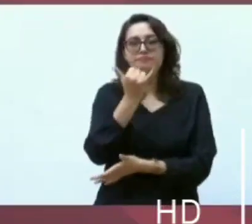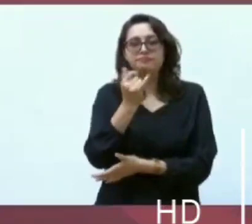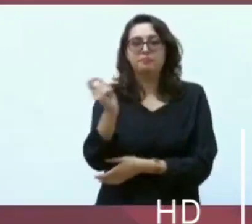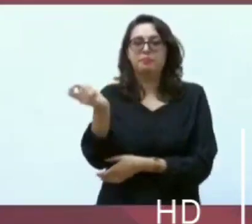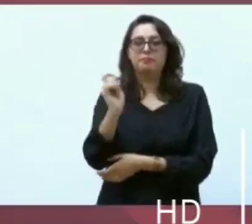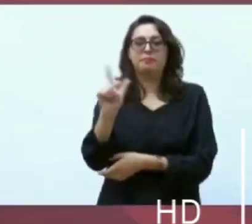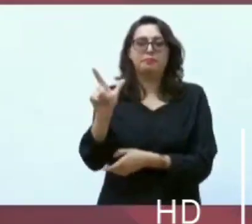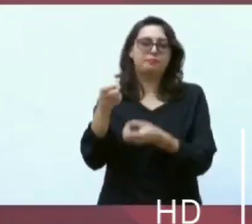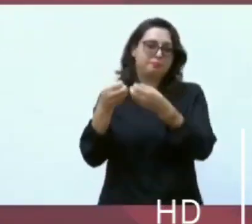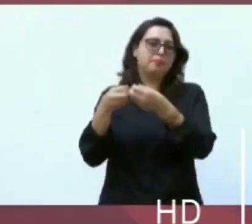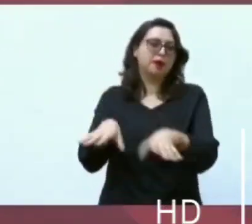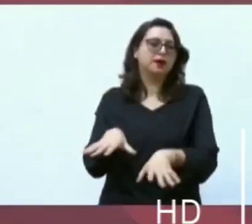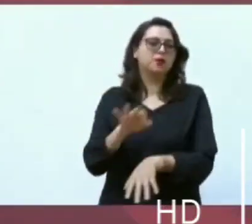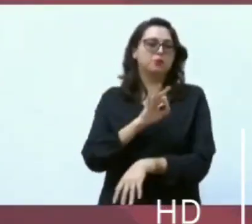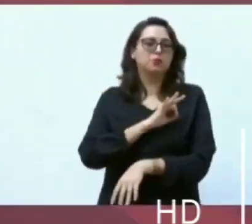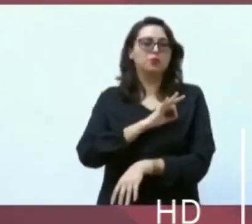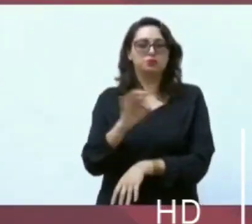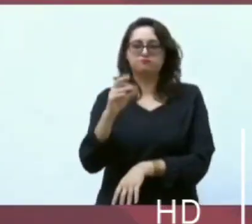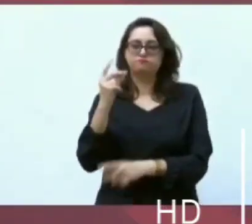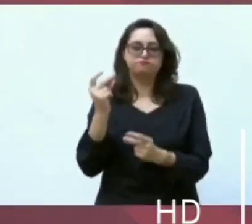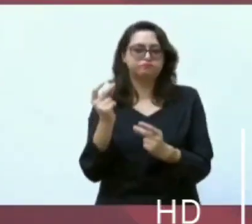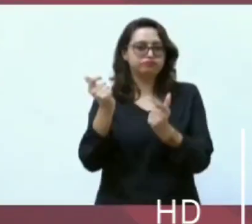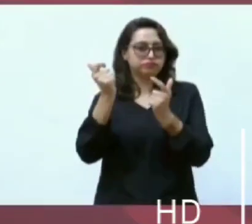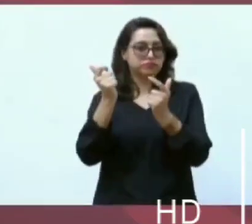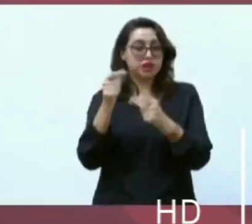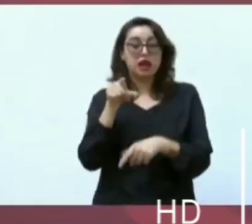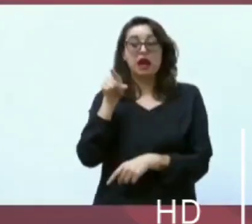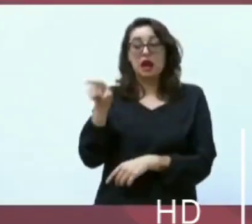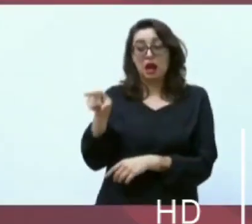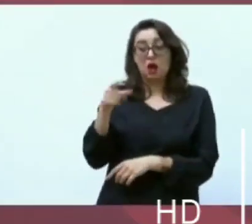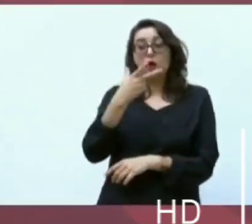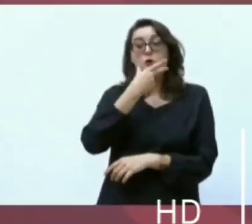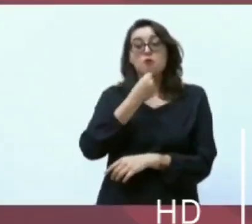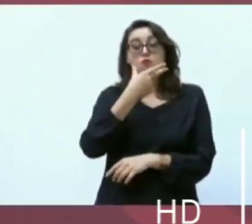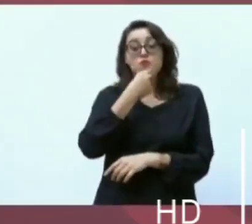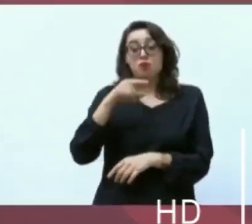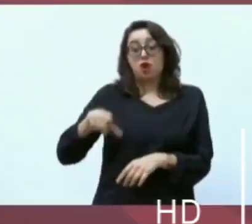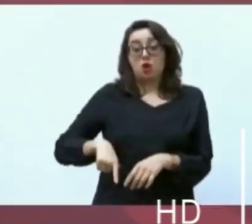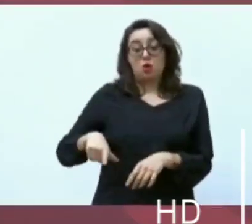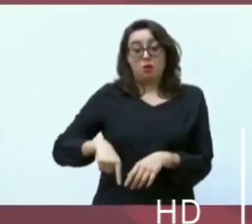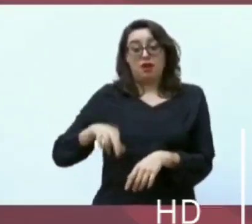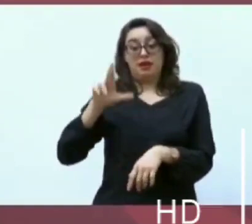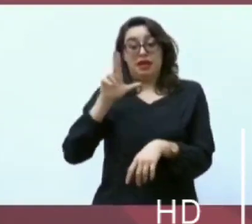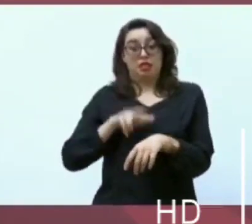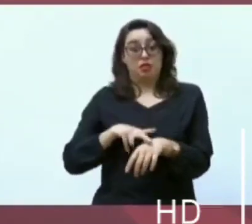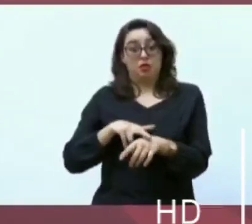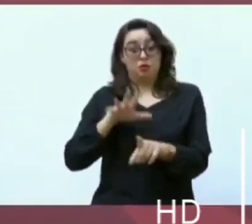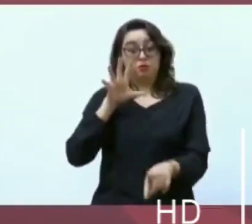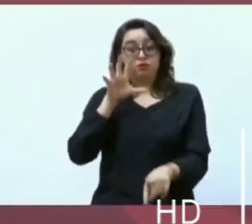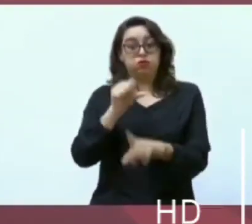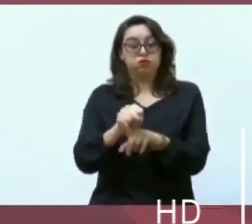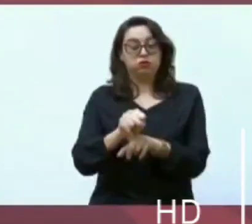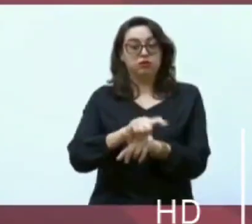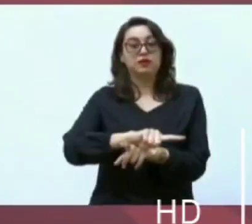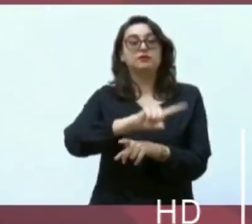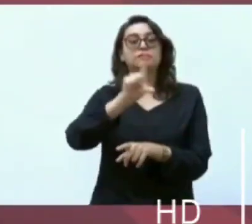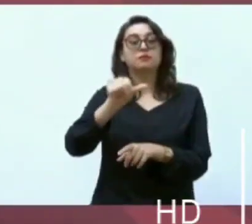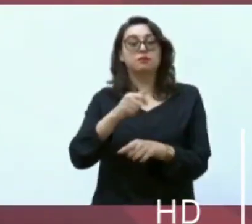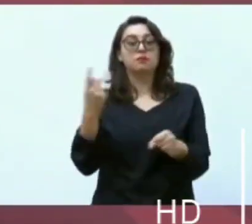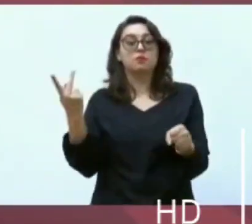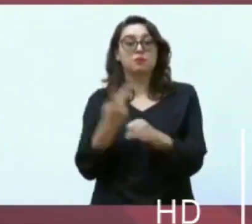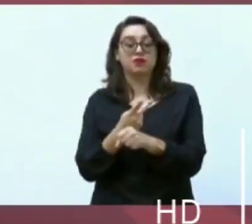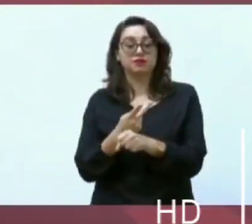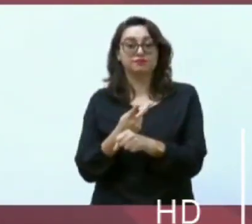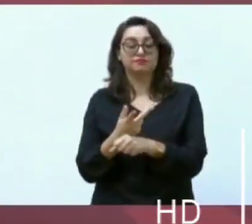siendo gobernador, Mestre, se da el golpe de Estado, el